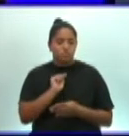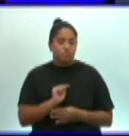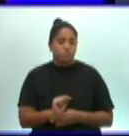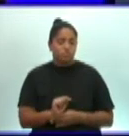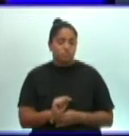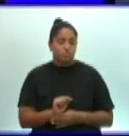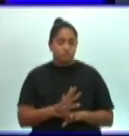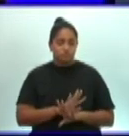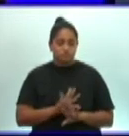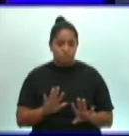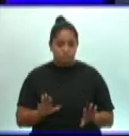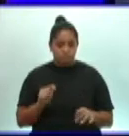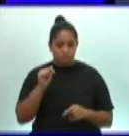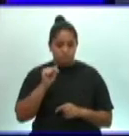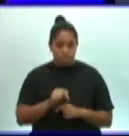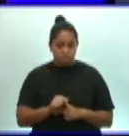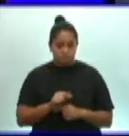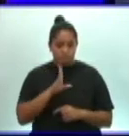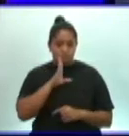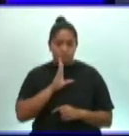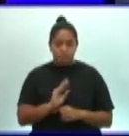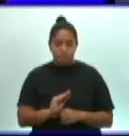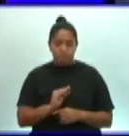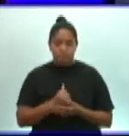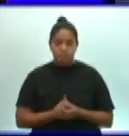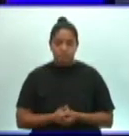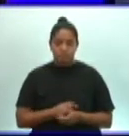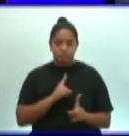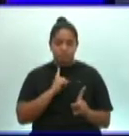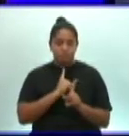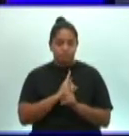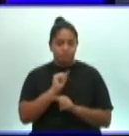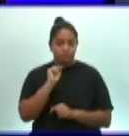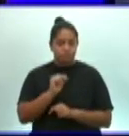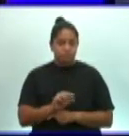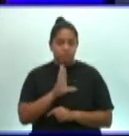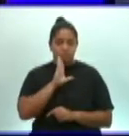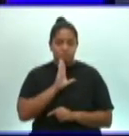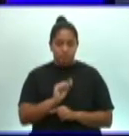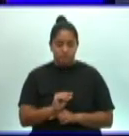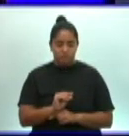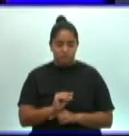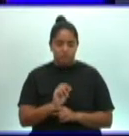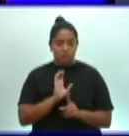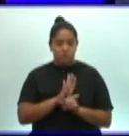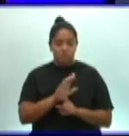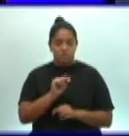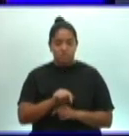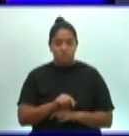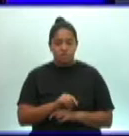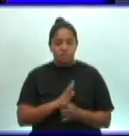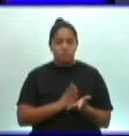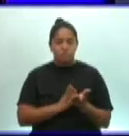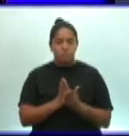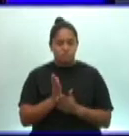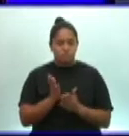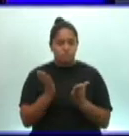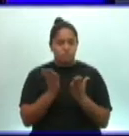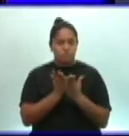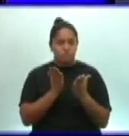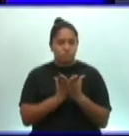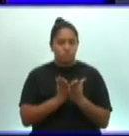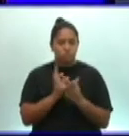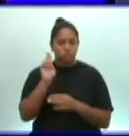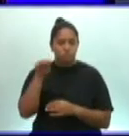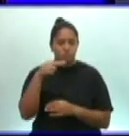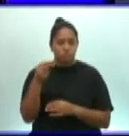lo que ya estamos aquí nosotros planteando. Para el encuentro de hoy, como les estaba diciendo al inicio, vamos entonces a continuar con el estudio de la unidad número